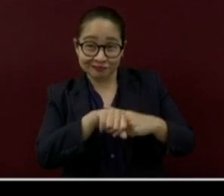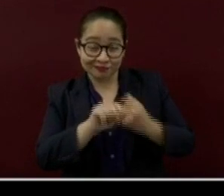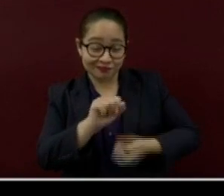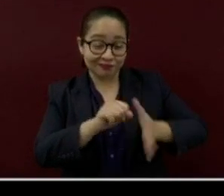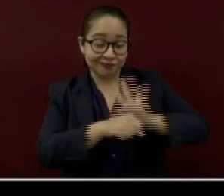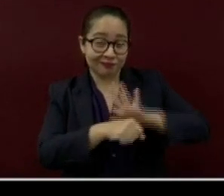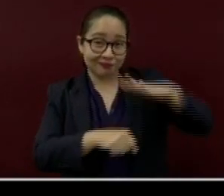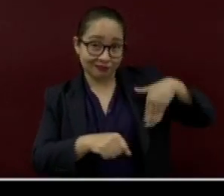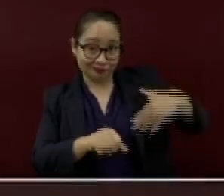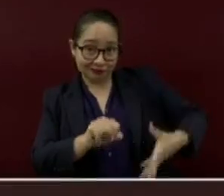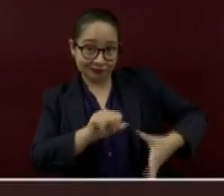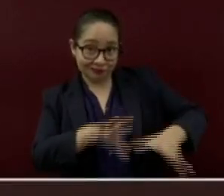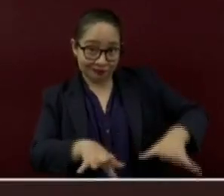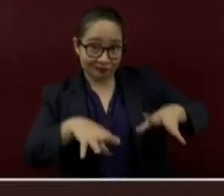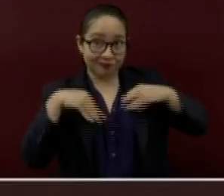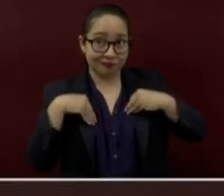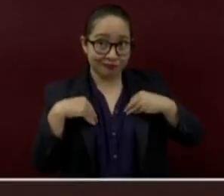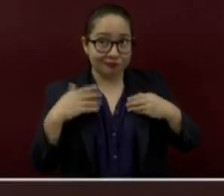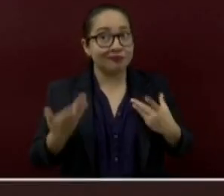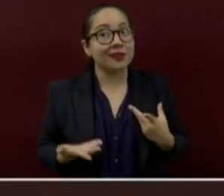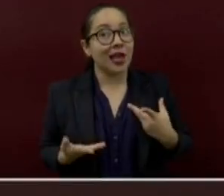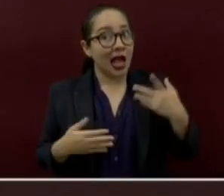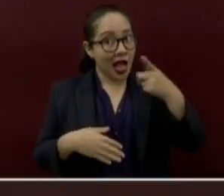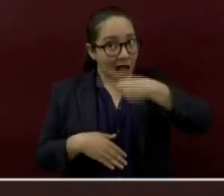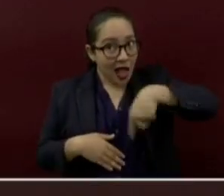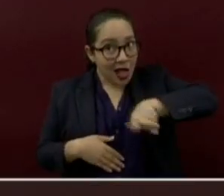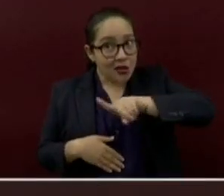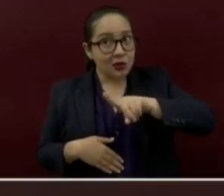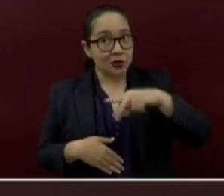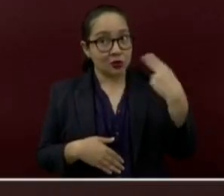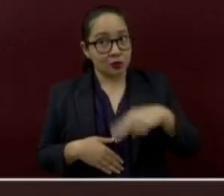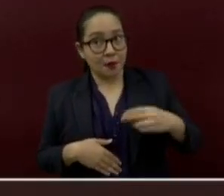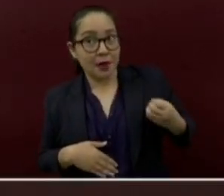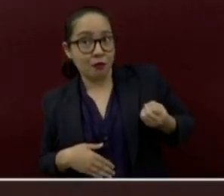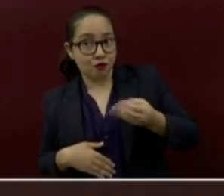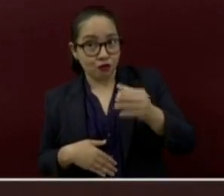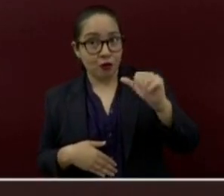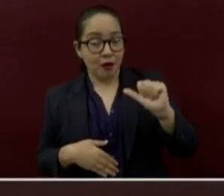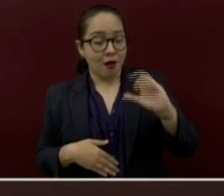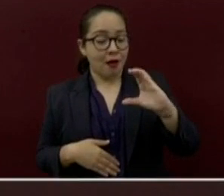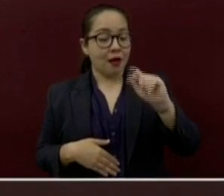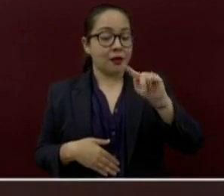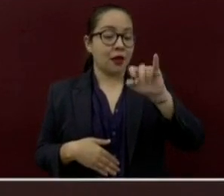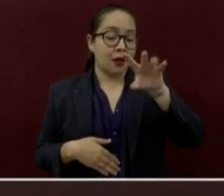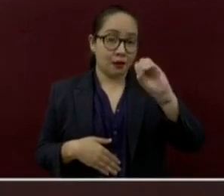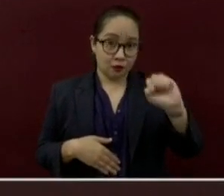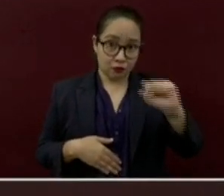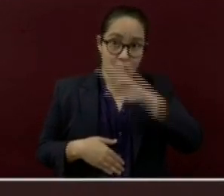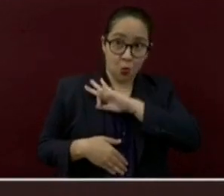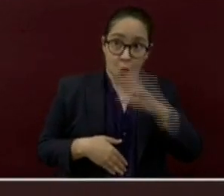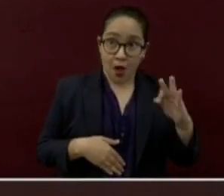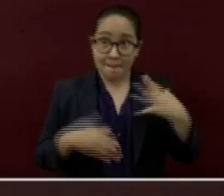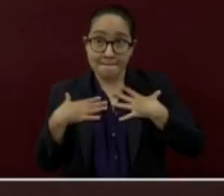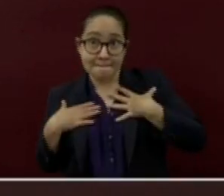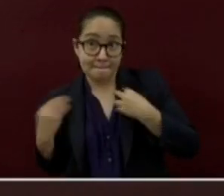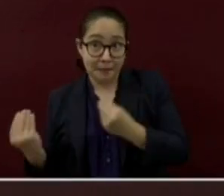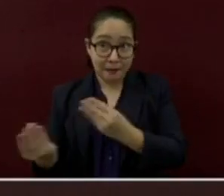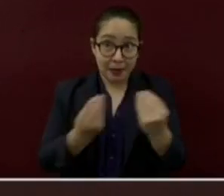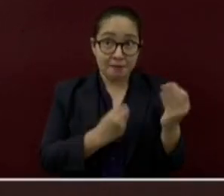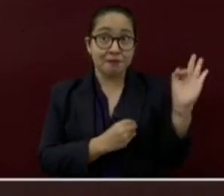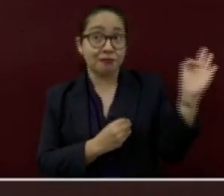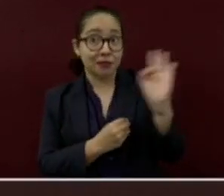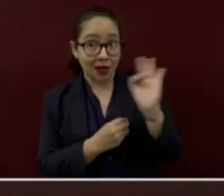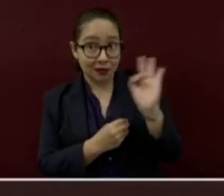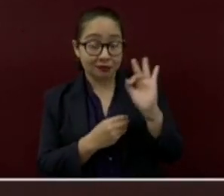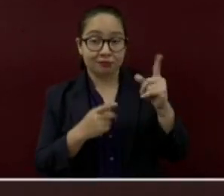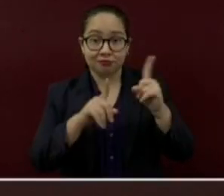cob y 19 están activos y quiero insistir en esta información ya que pueden transmitir la infección a otras personas en donde